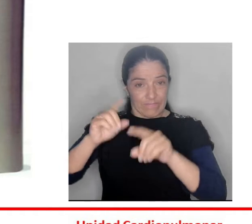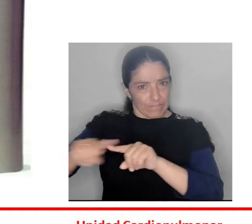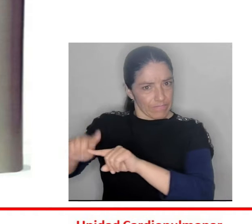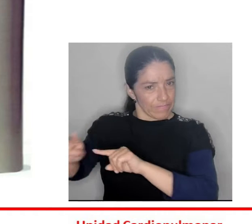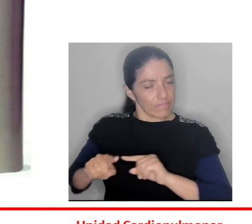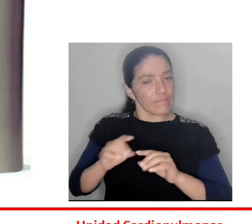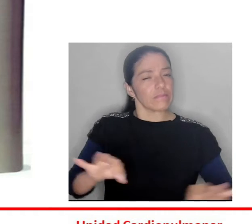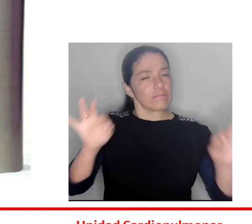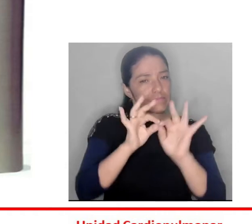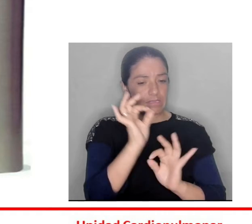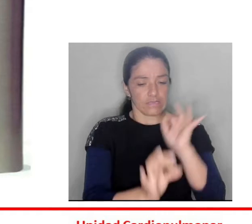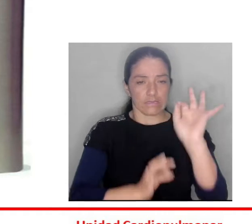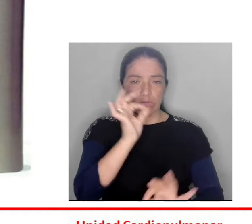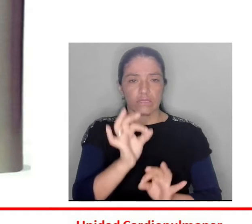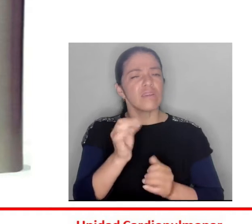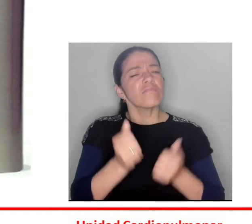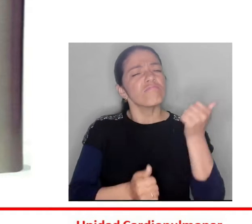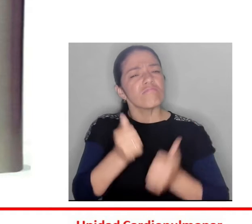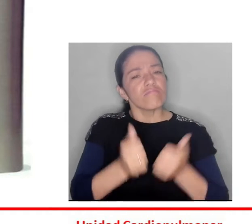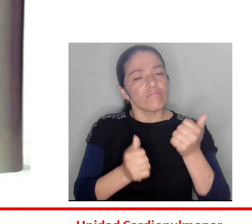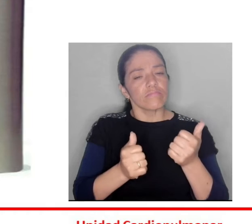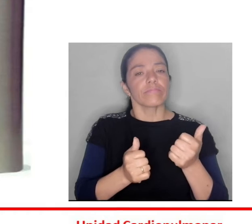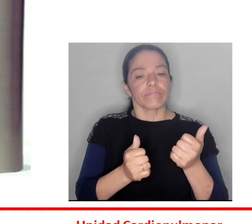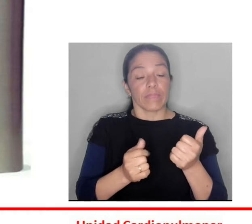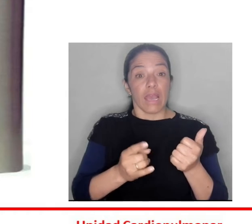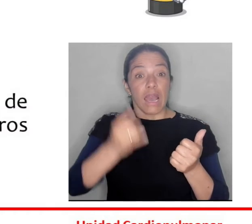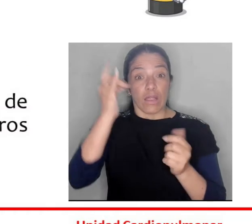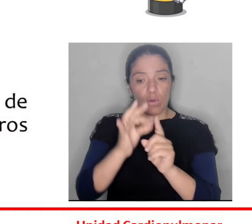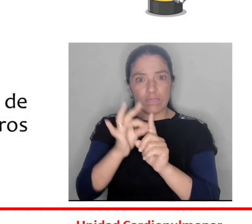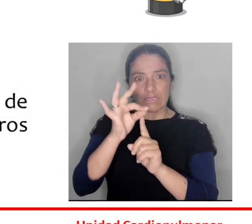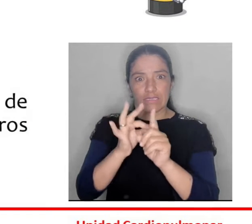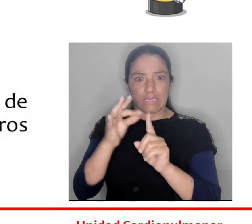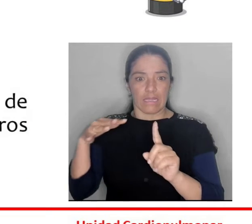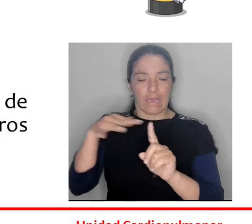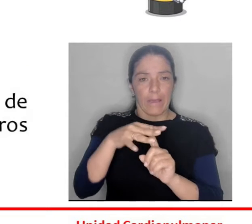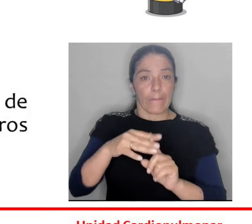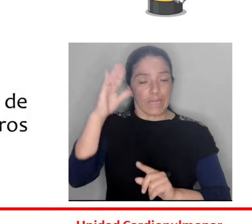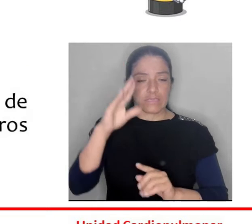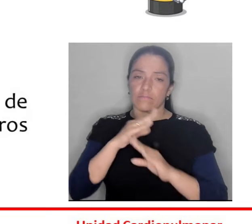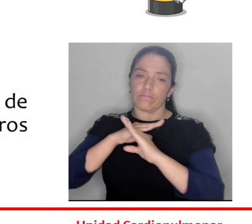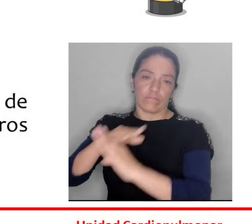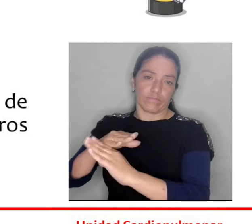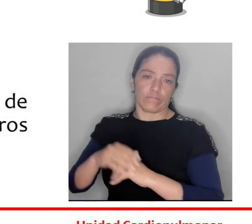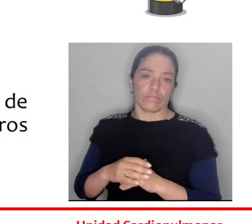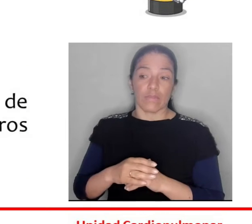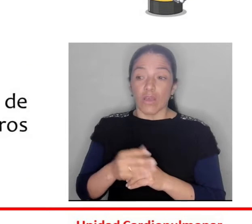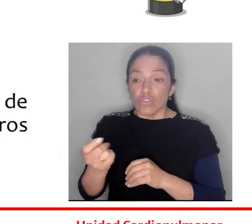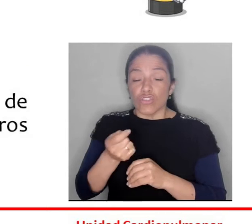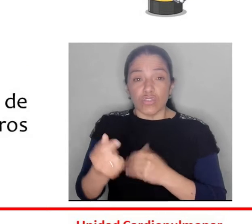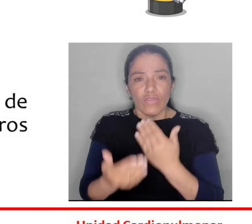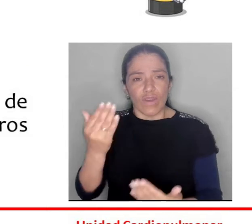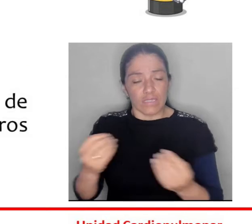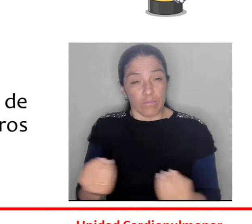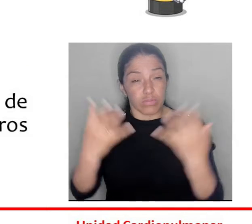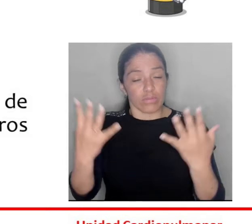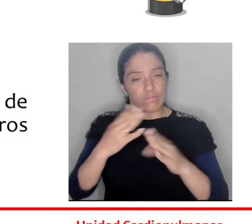Con los cilindros de oxígeno se deben tener cuidados específicos, como son no exponerlos a temperaturas muy altas,